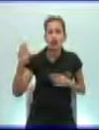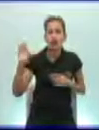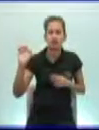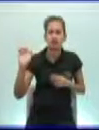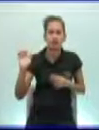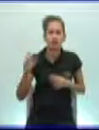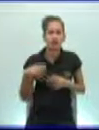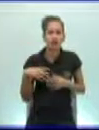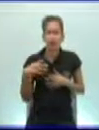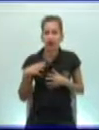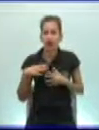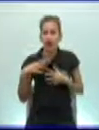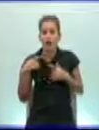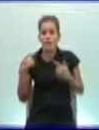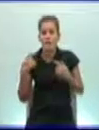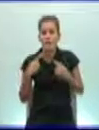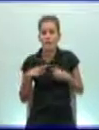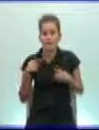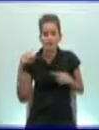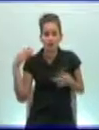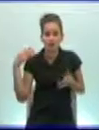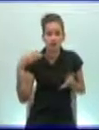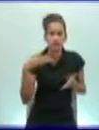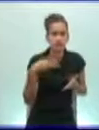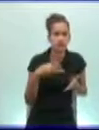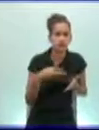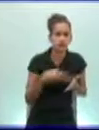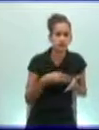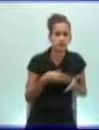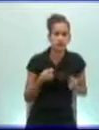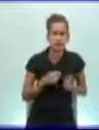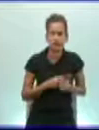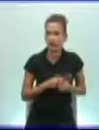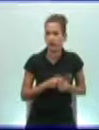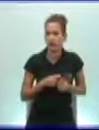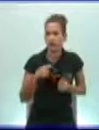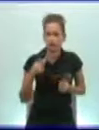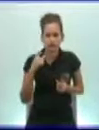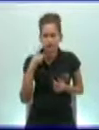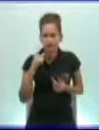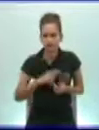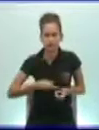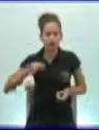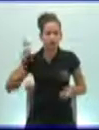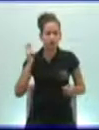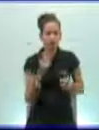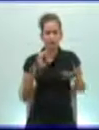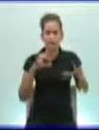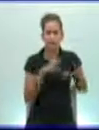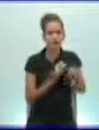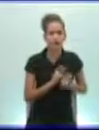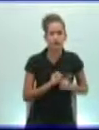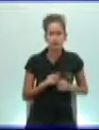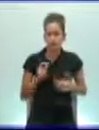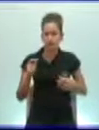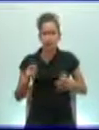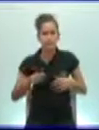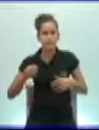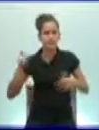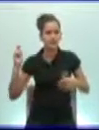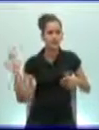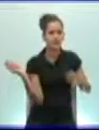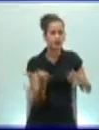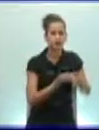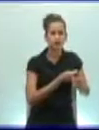carne humana. Entonces, el cimarrón empuñaba el machete, se defendía y peleaba para no volver al